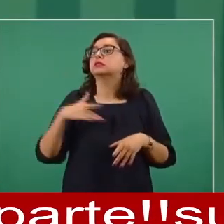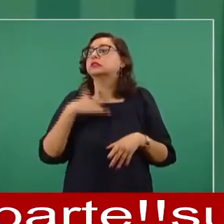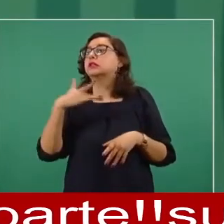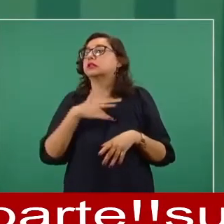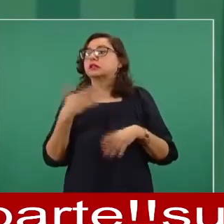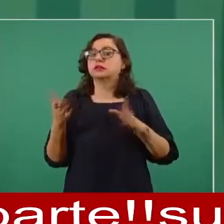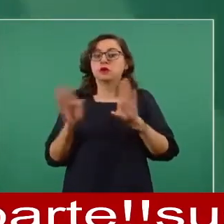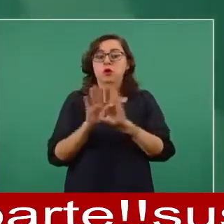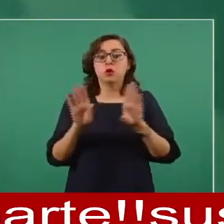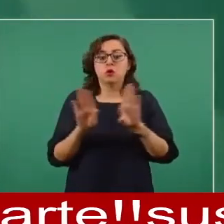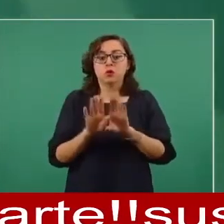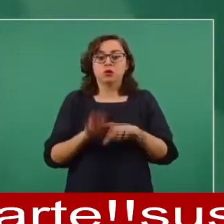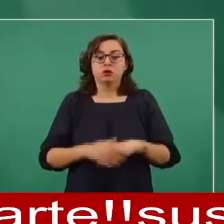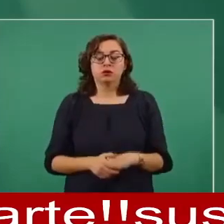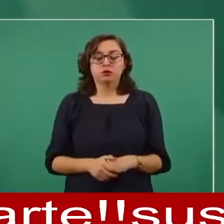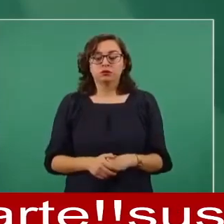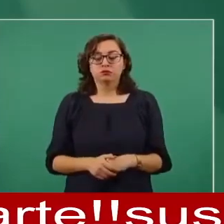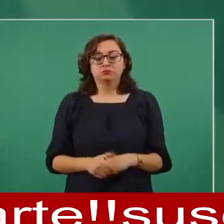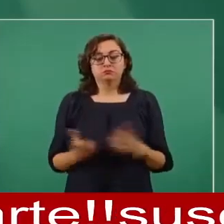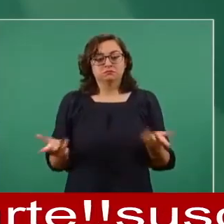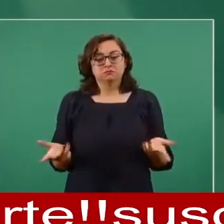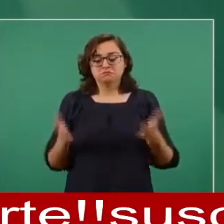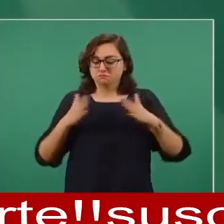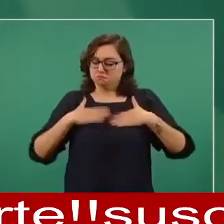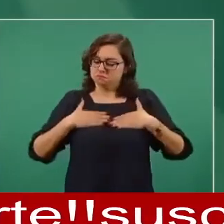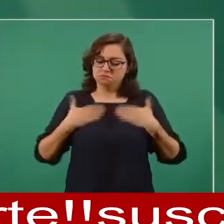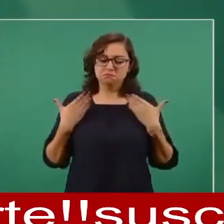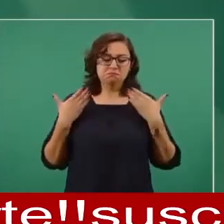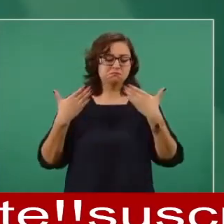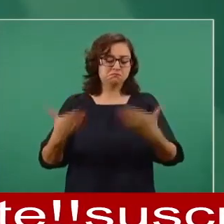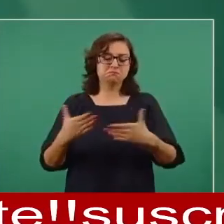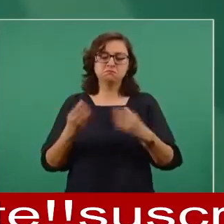Y le tengo muchísima confianza a la gente.